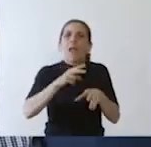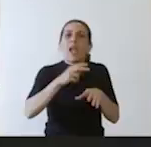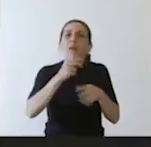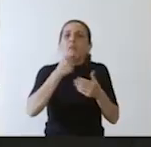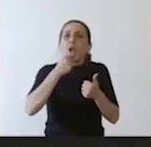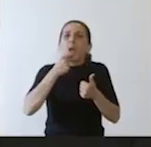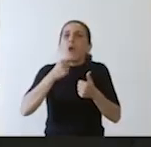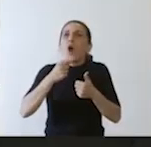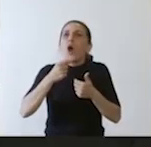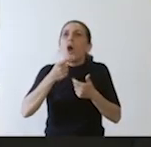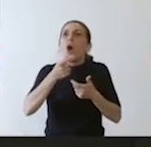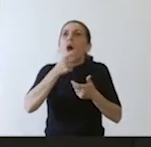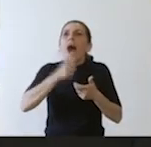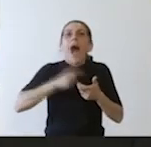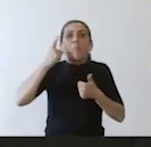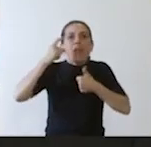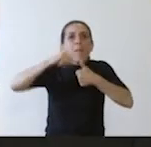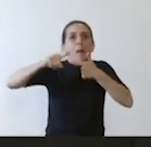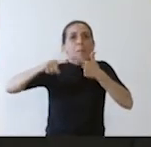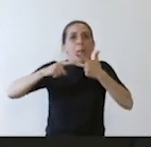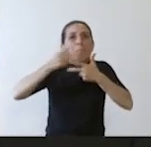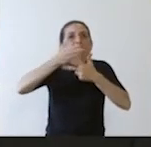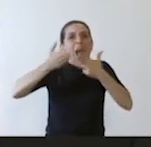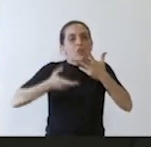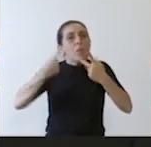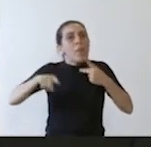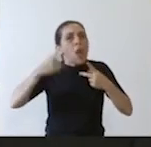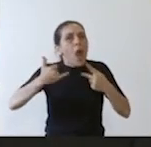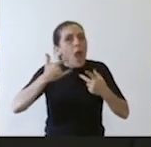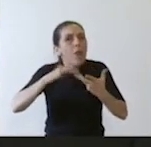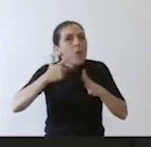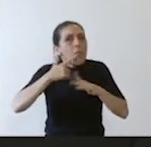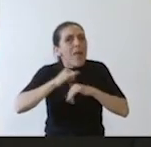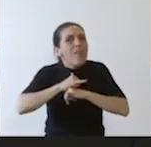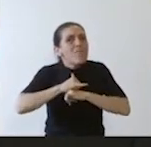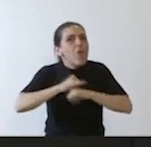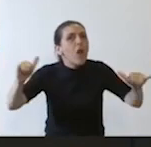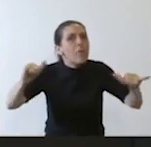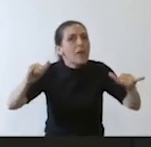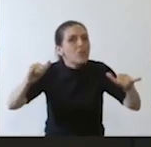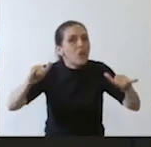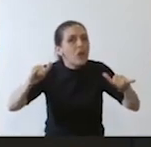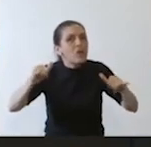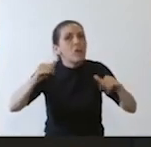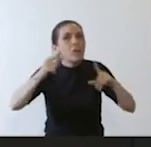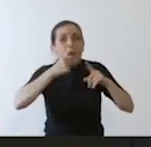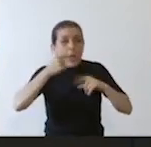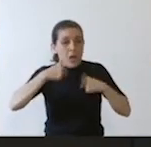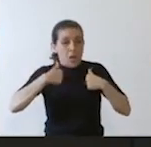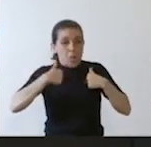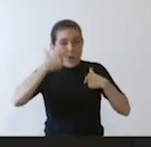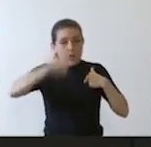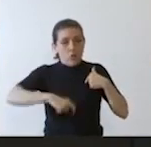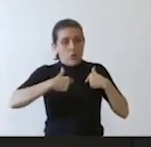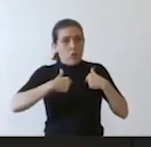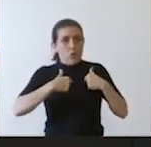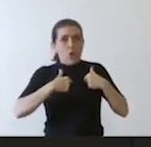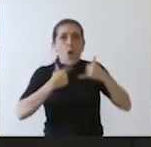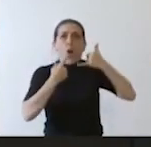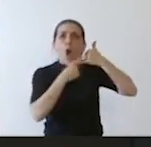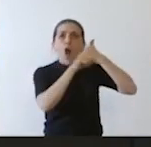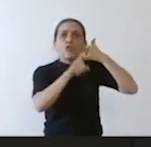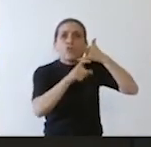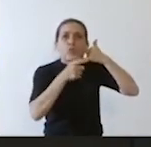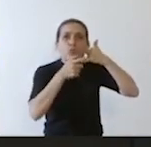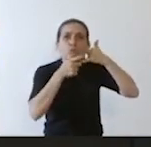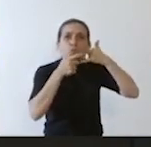recomendaciones, pero también un sistema de información al público que consulte con el sistema de salud,